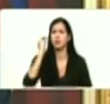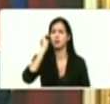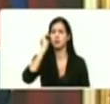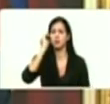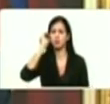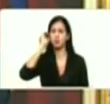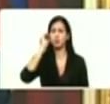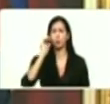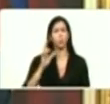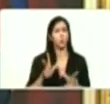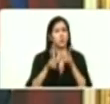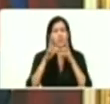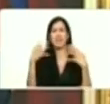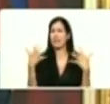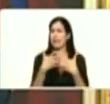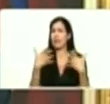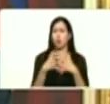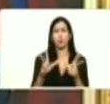terrible